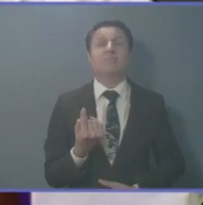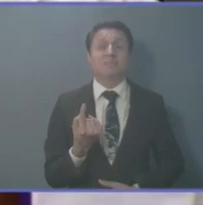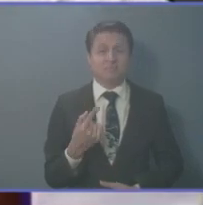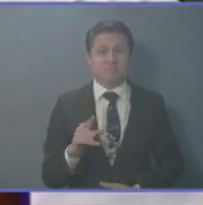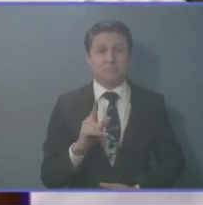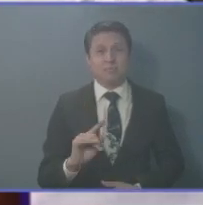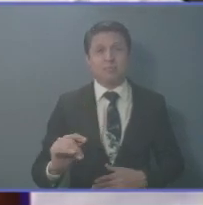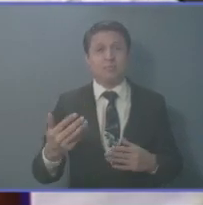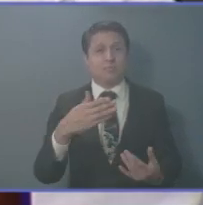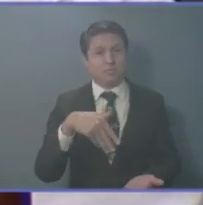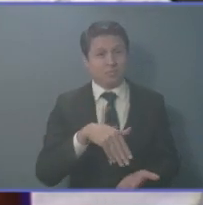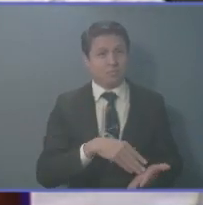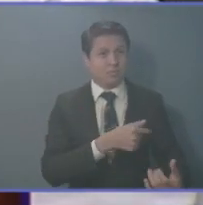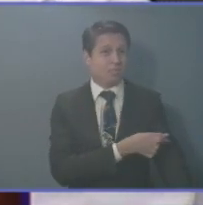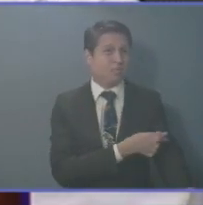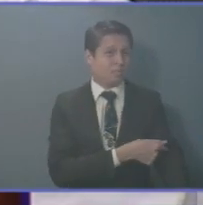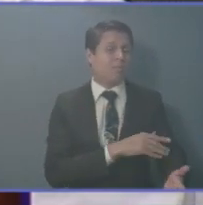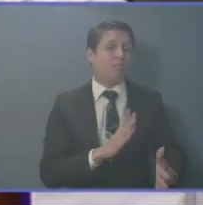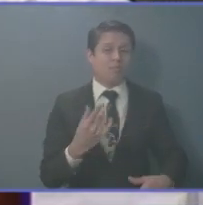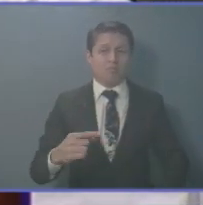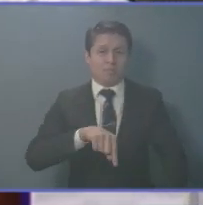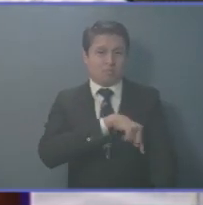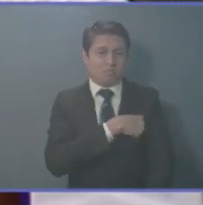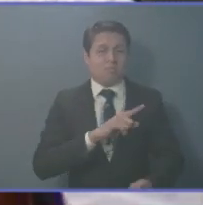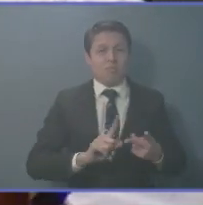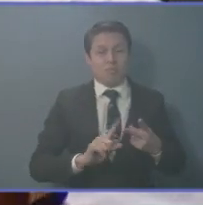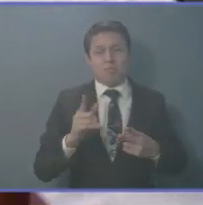centro hospitalario o clínica.